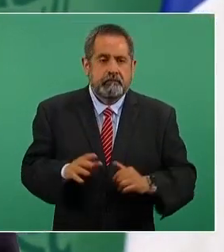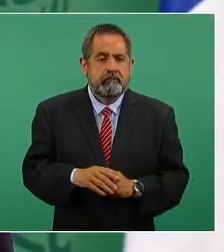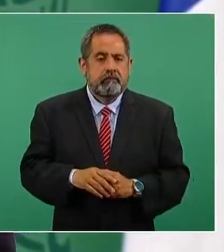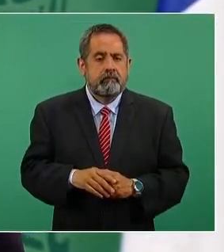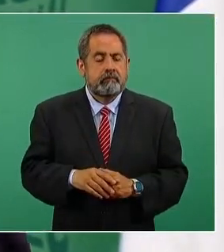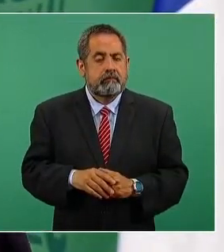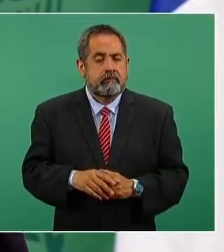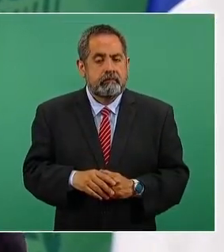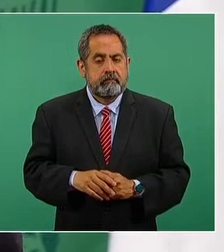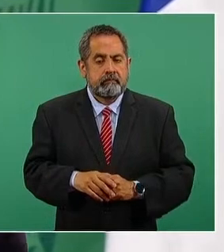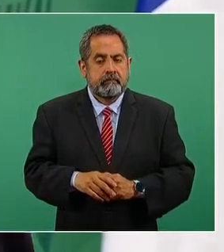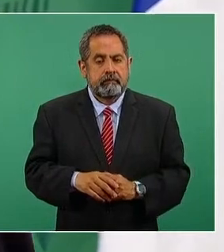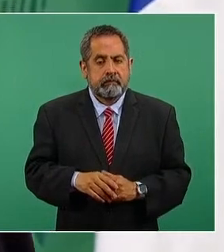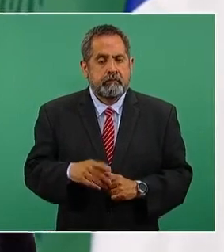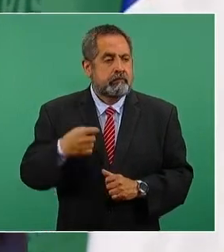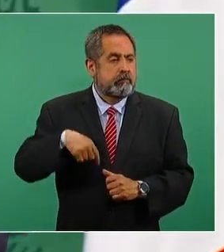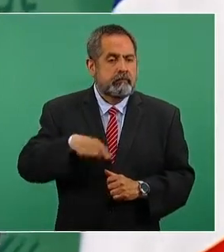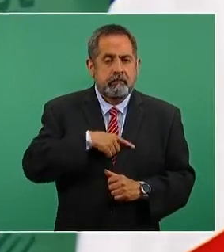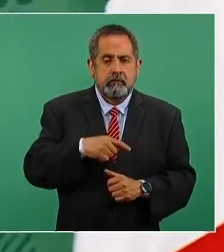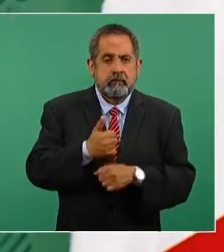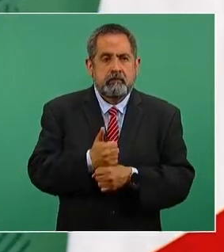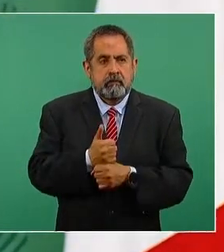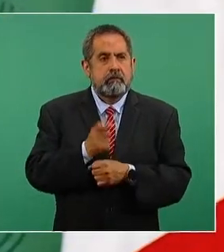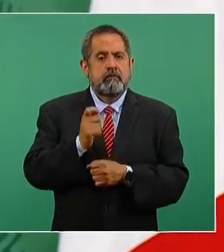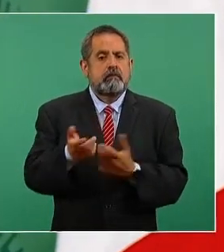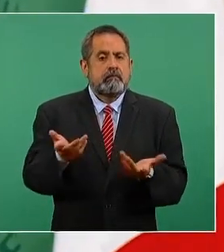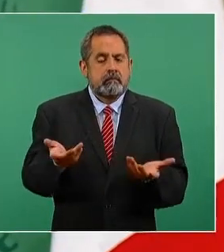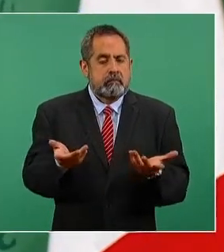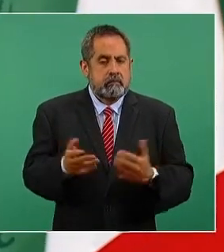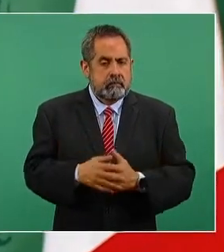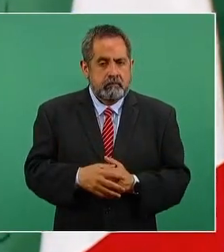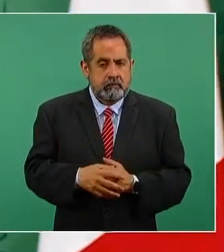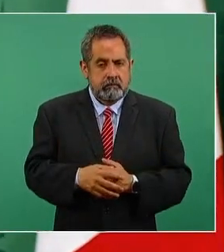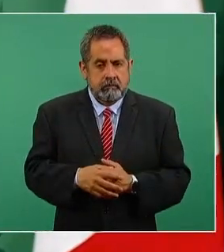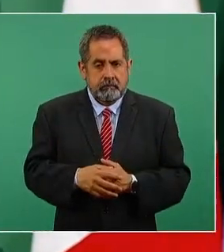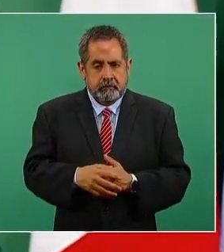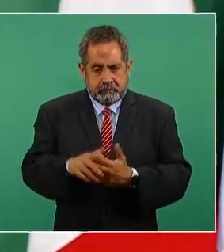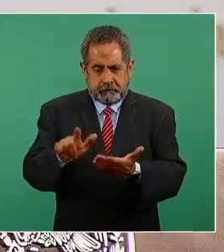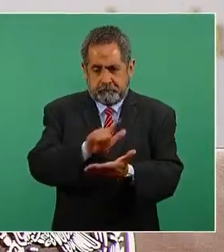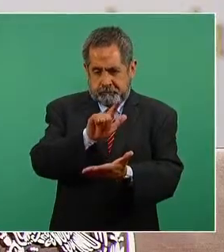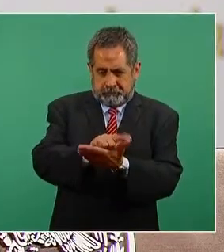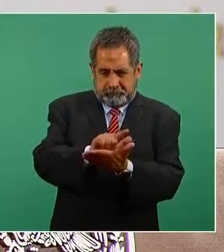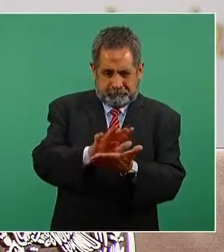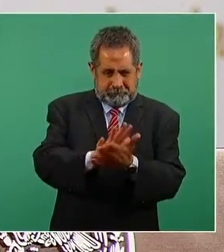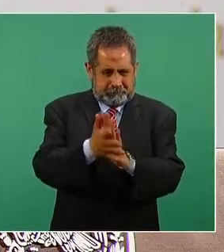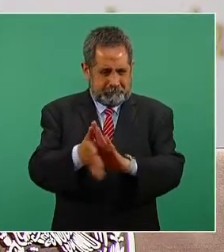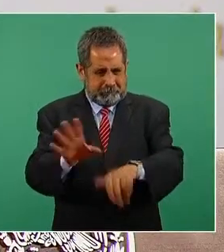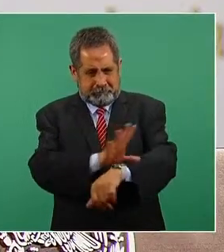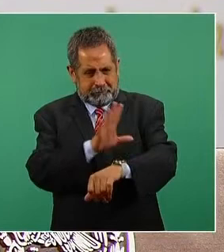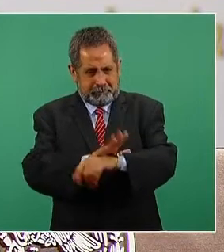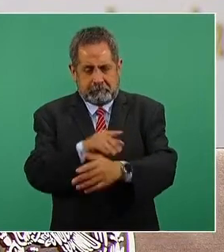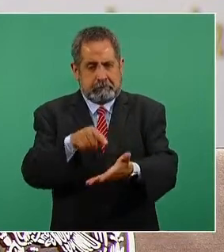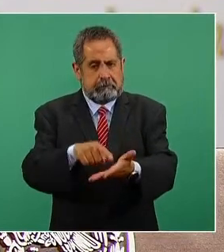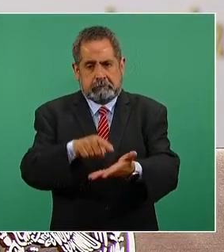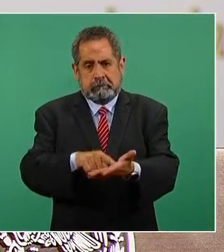y estamos padeciendo de una reforma energética